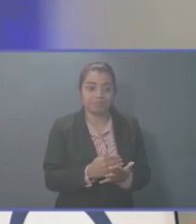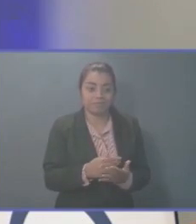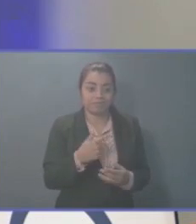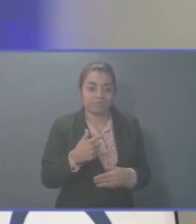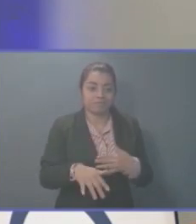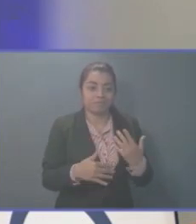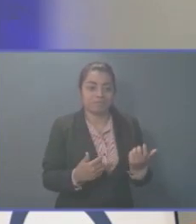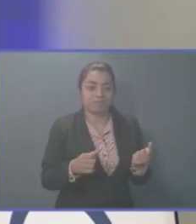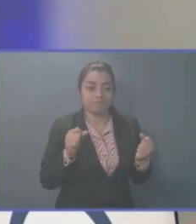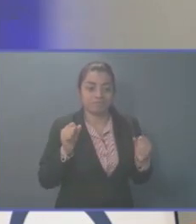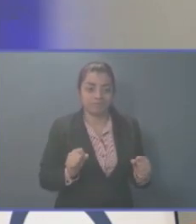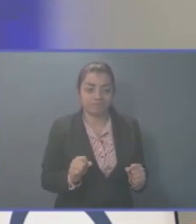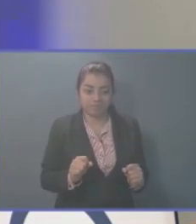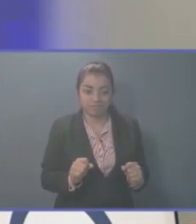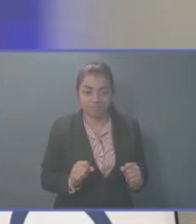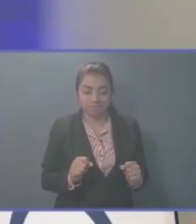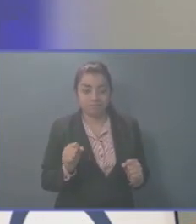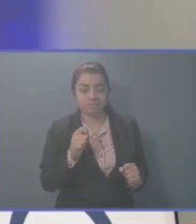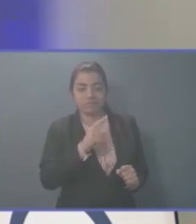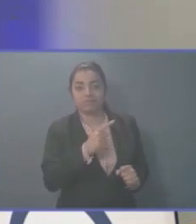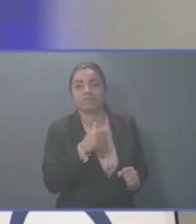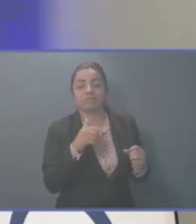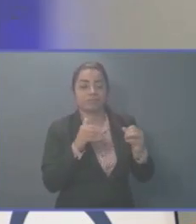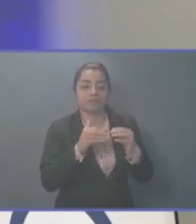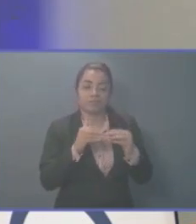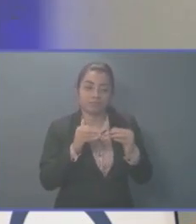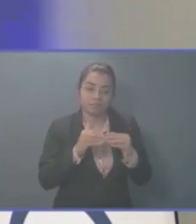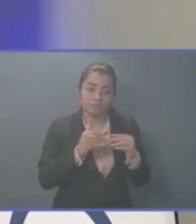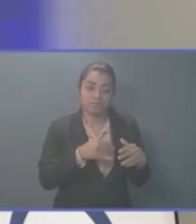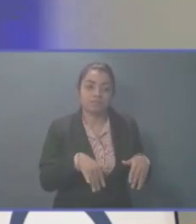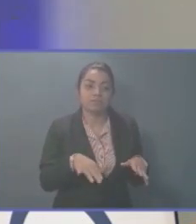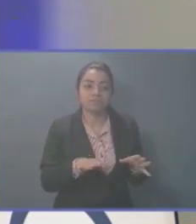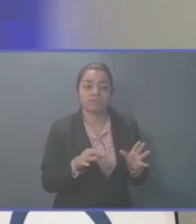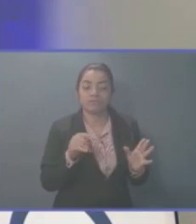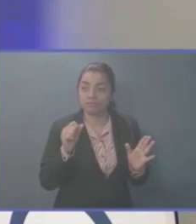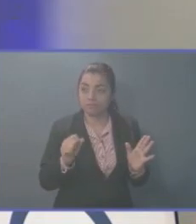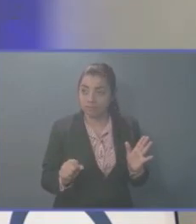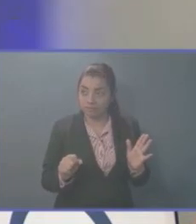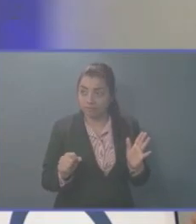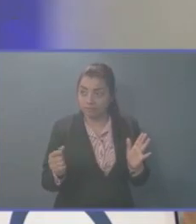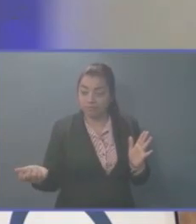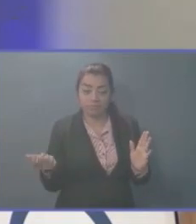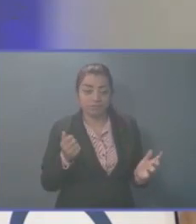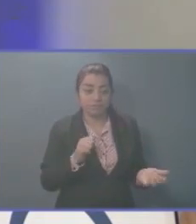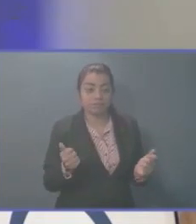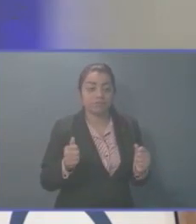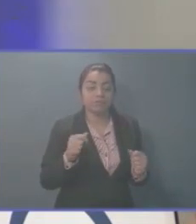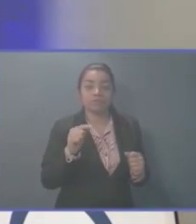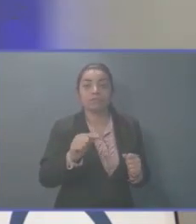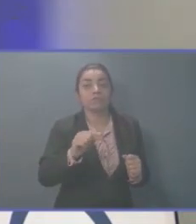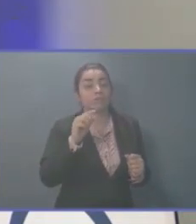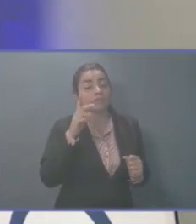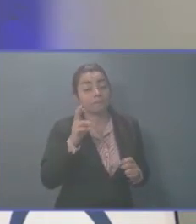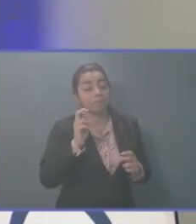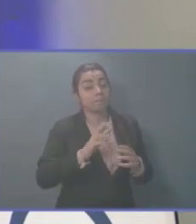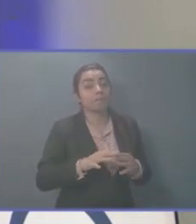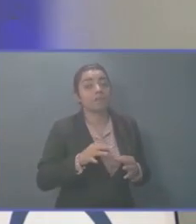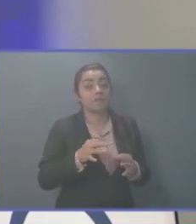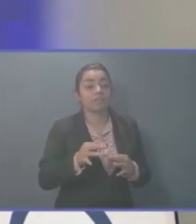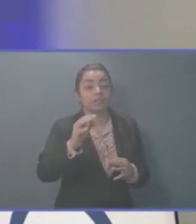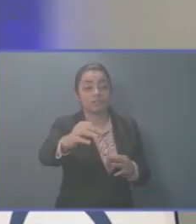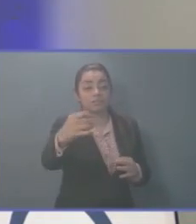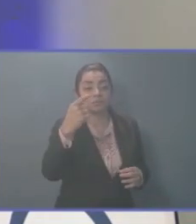como jóvenes también ser críticos, pero también pasar de la crítica a la acción, ¿verdad? No quedar solamente en ese plano, sino ver